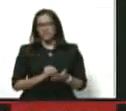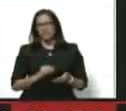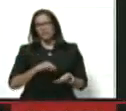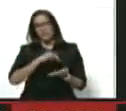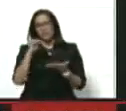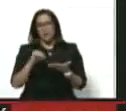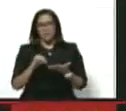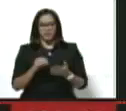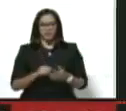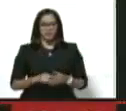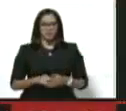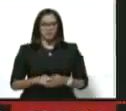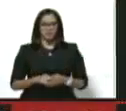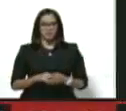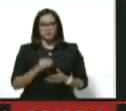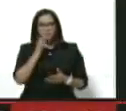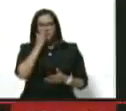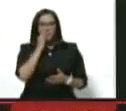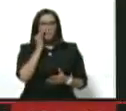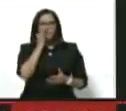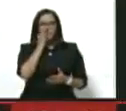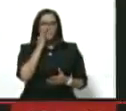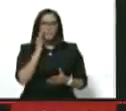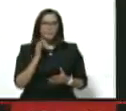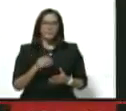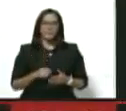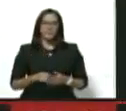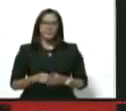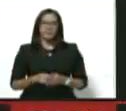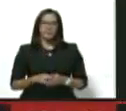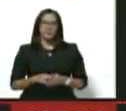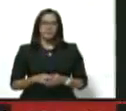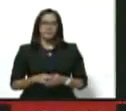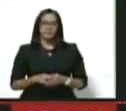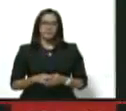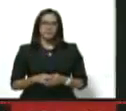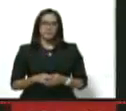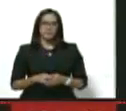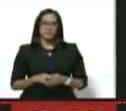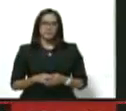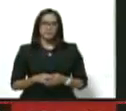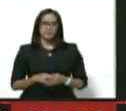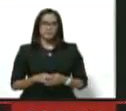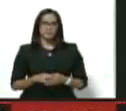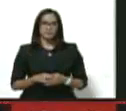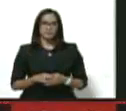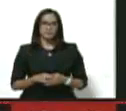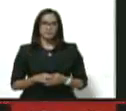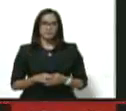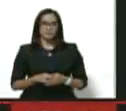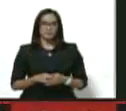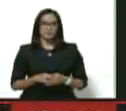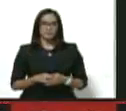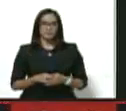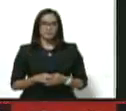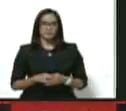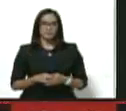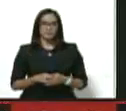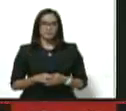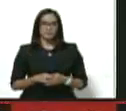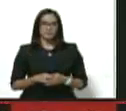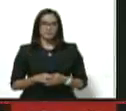de acuerdo. Y así por el estilo, Venezuela está poniéndose bonita, chicos. Cada vez más bonita. Y